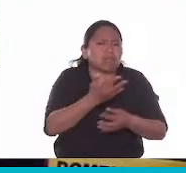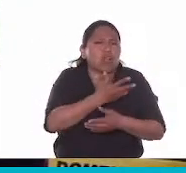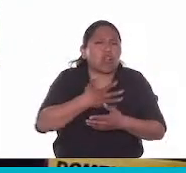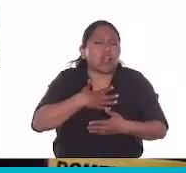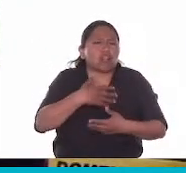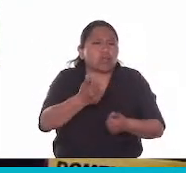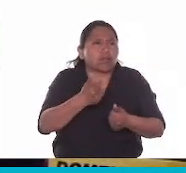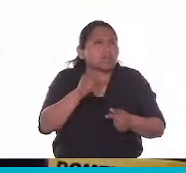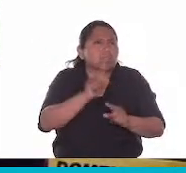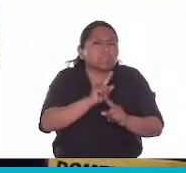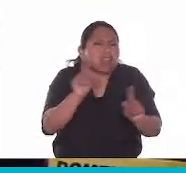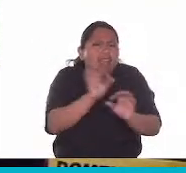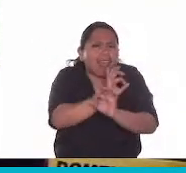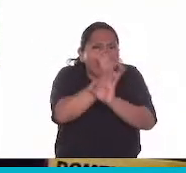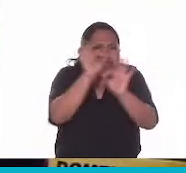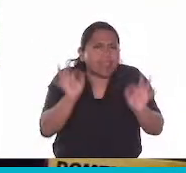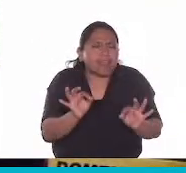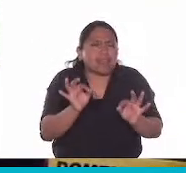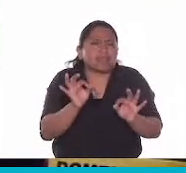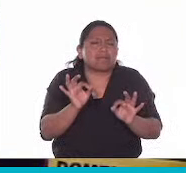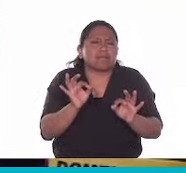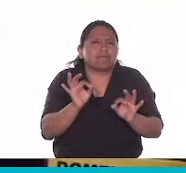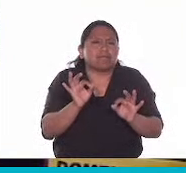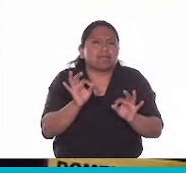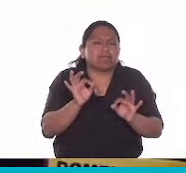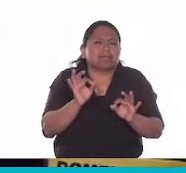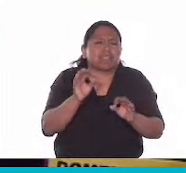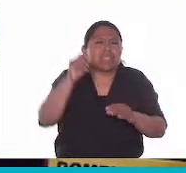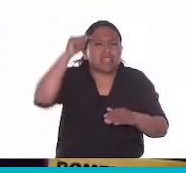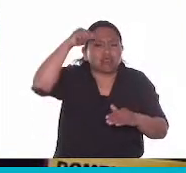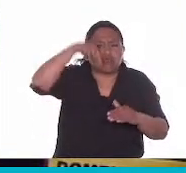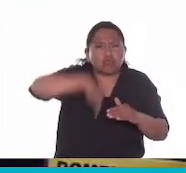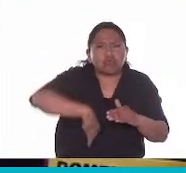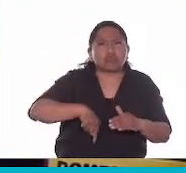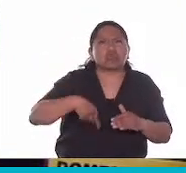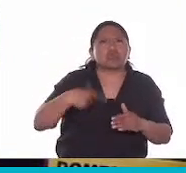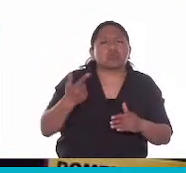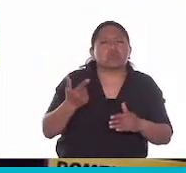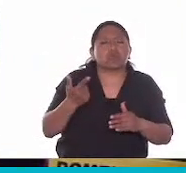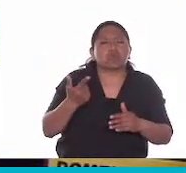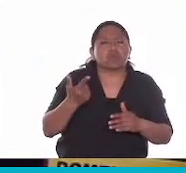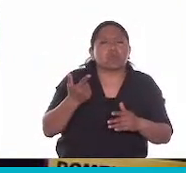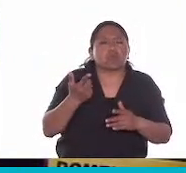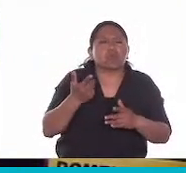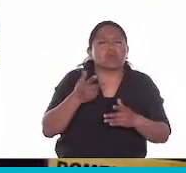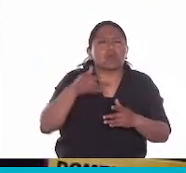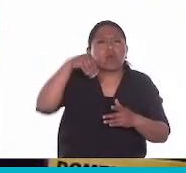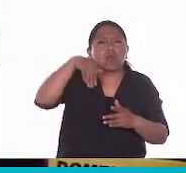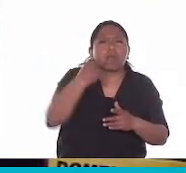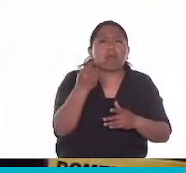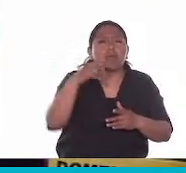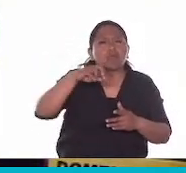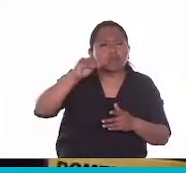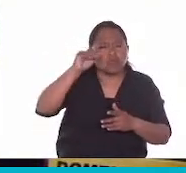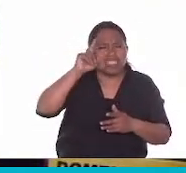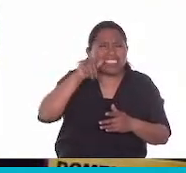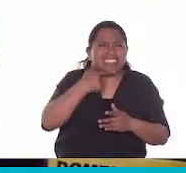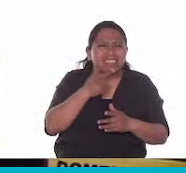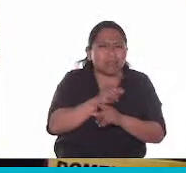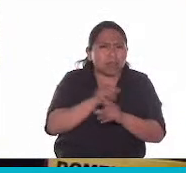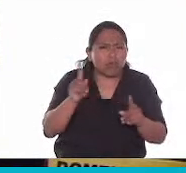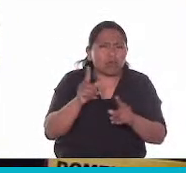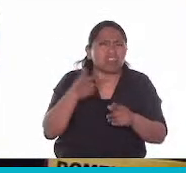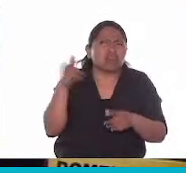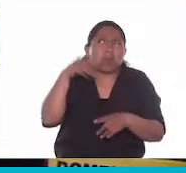nacional en el sur de nuestra República con las autodenominados mapuches no